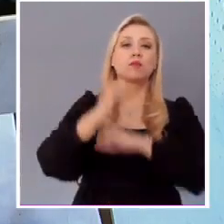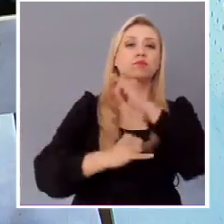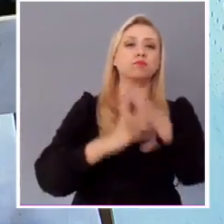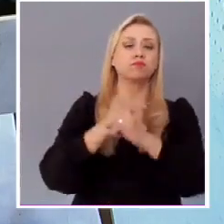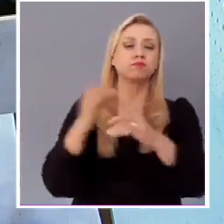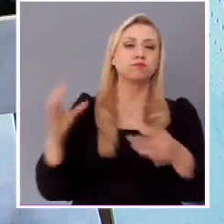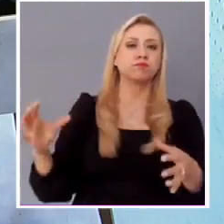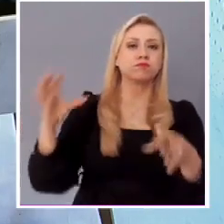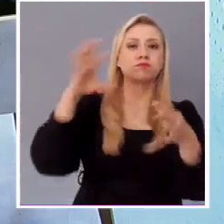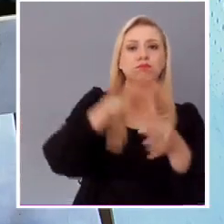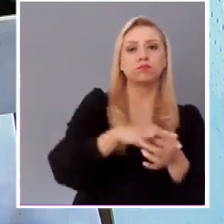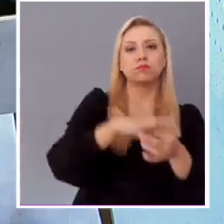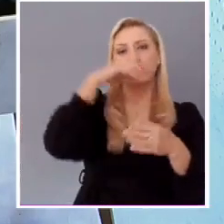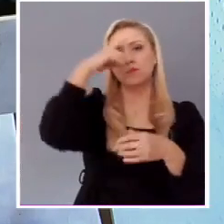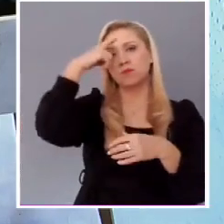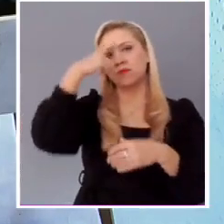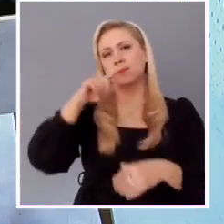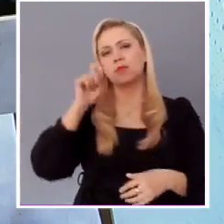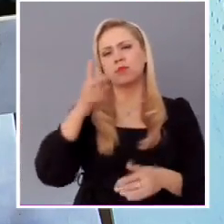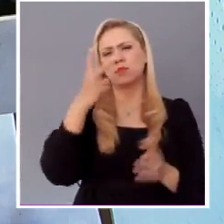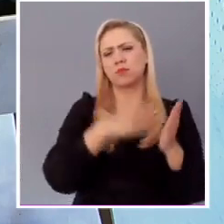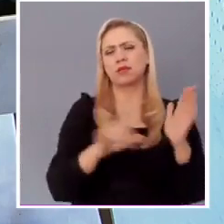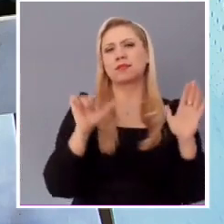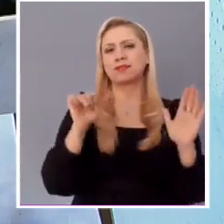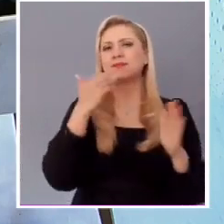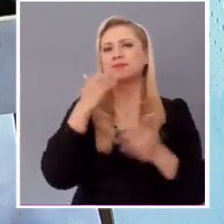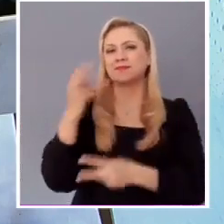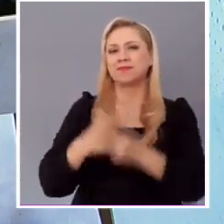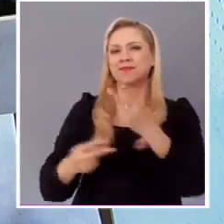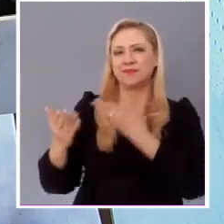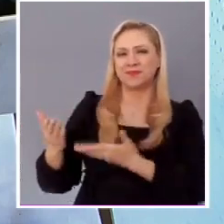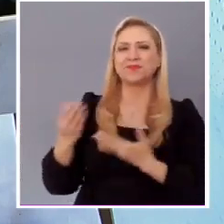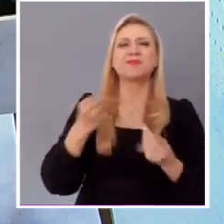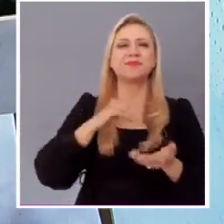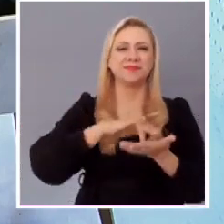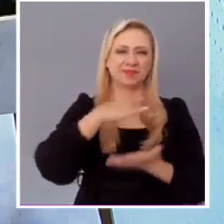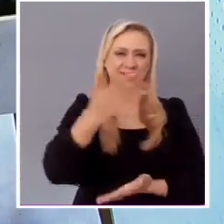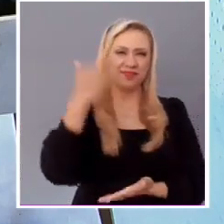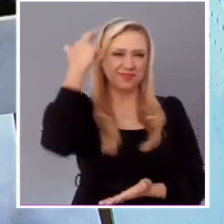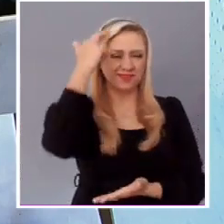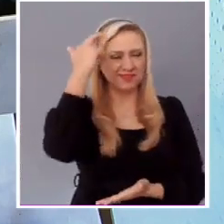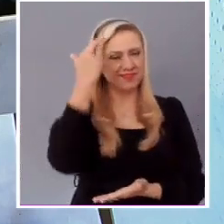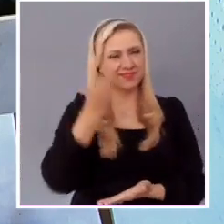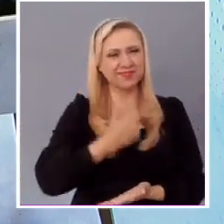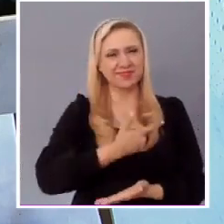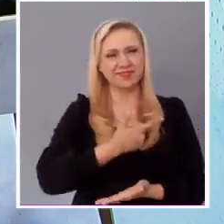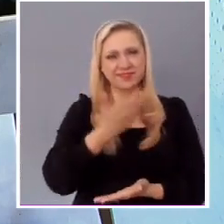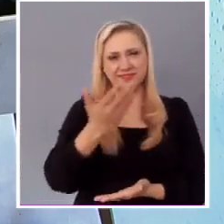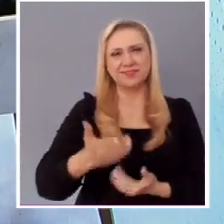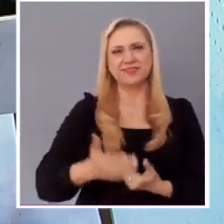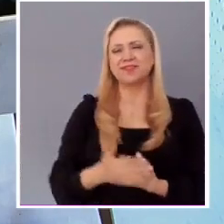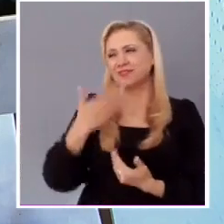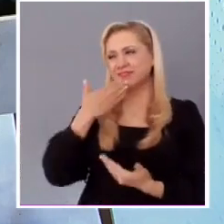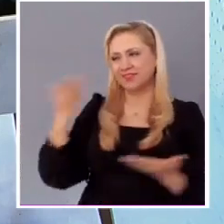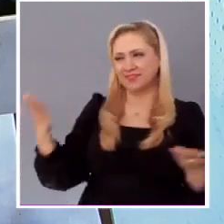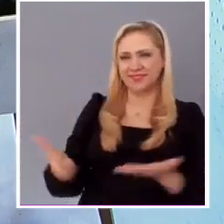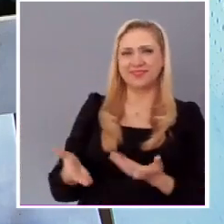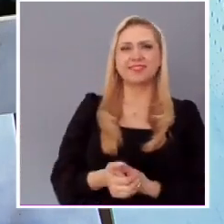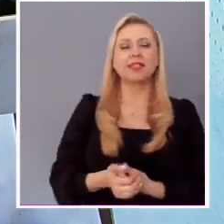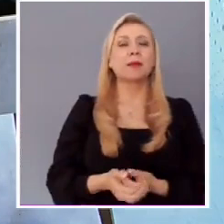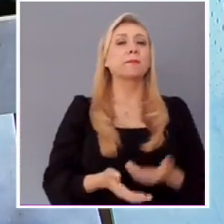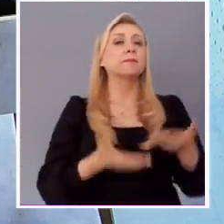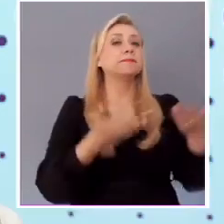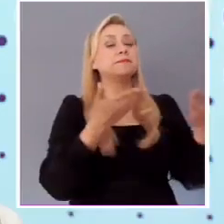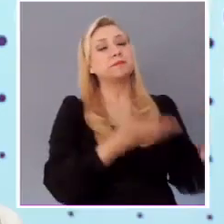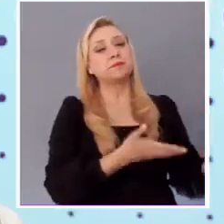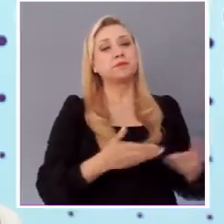desde 2016. Bienvenida. Muchísimas gracias, Roberto. Un gusto estar acá. Igualmente, encantado de recibirte. También presento a Víctor